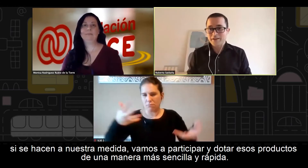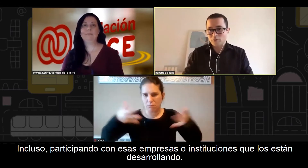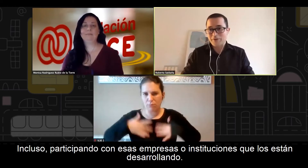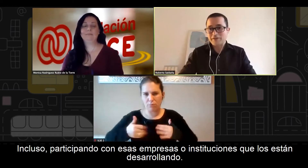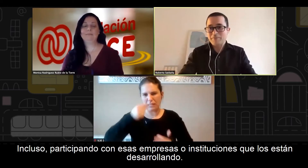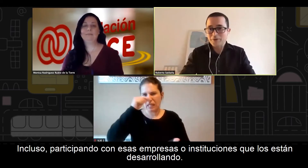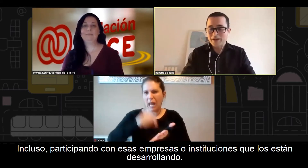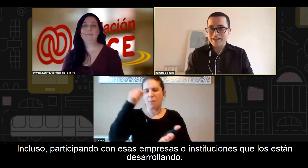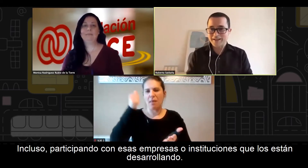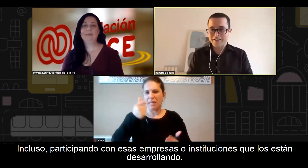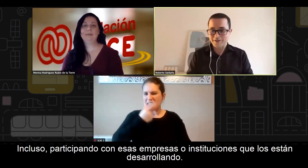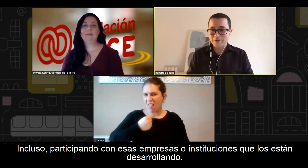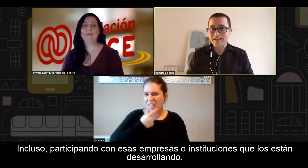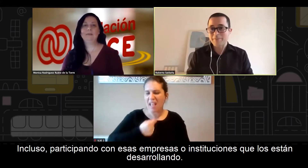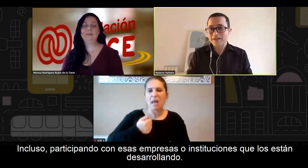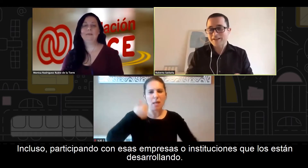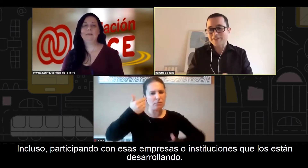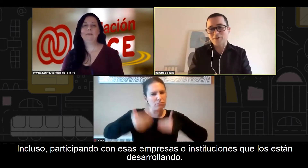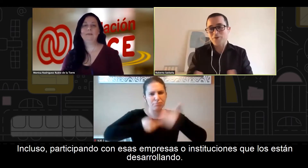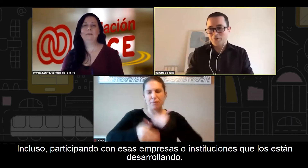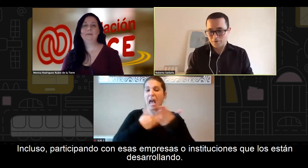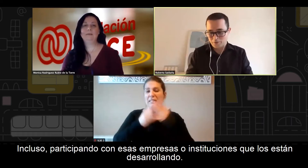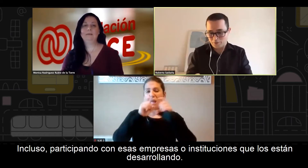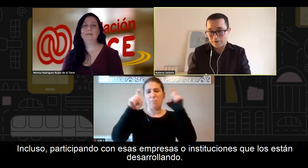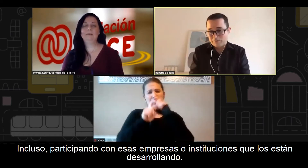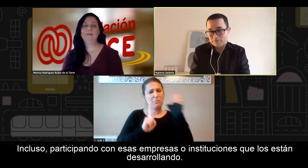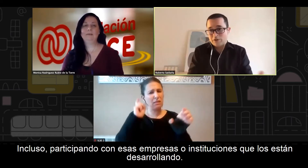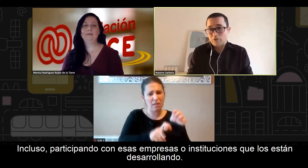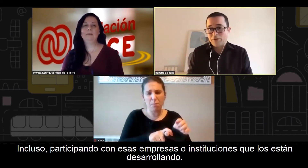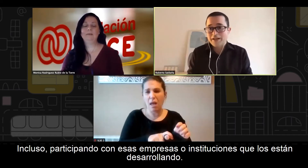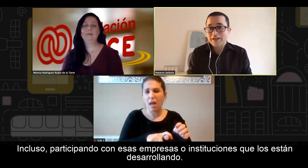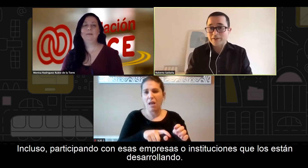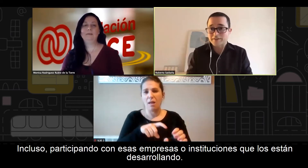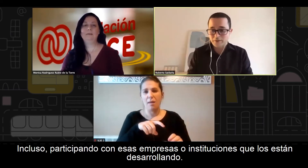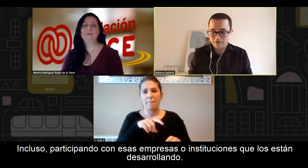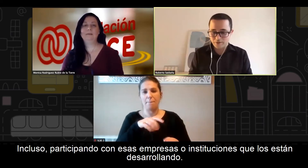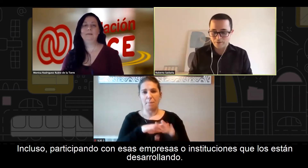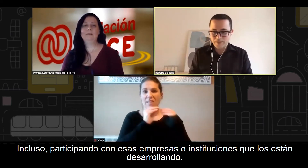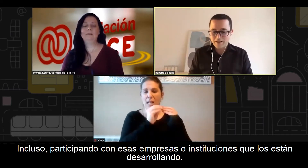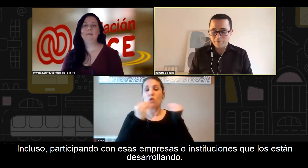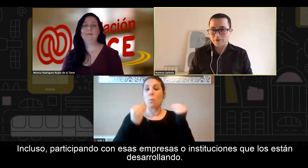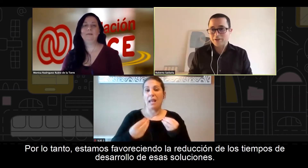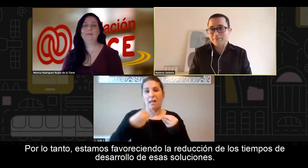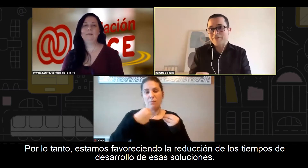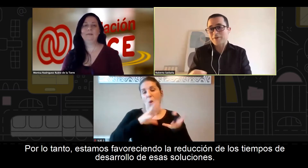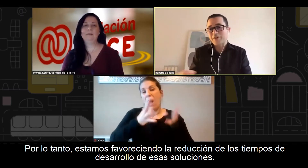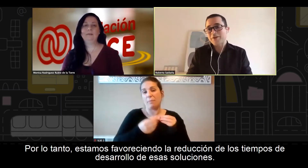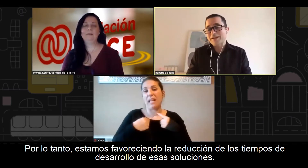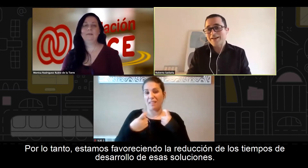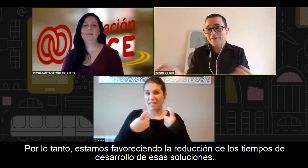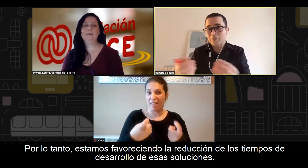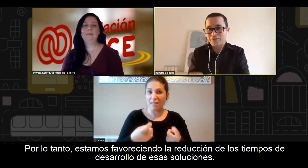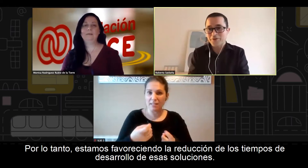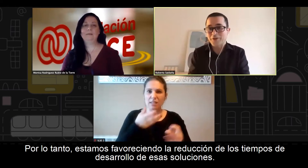incluso participando con esas empresas o instituciones que los están desarrollando. Por lo tanto, estamos favoreciendo también